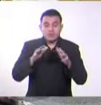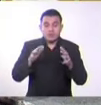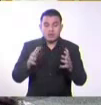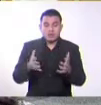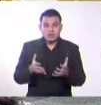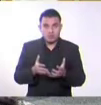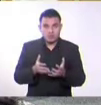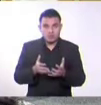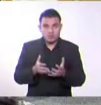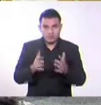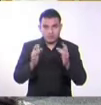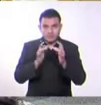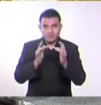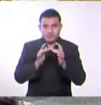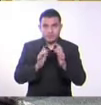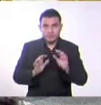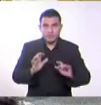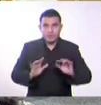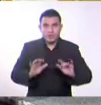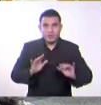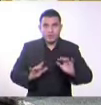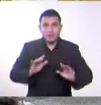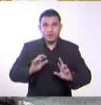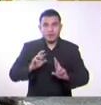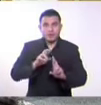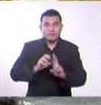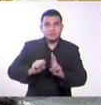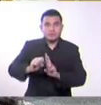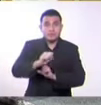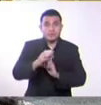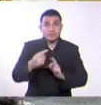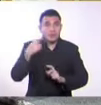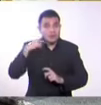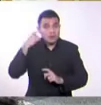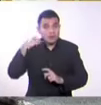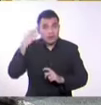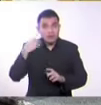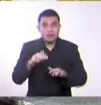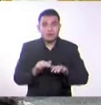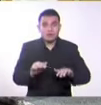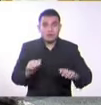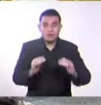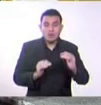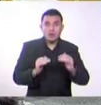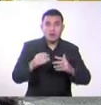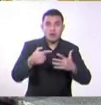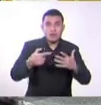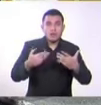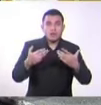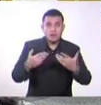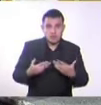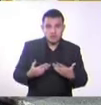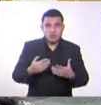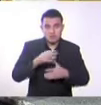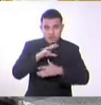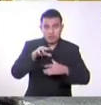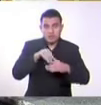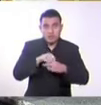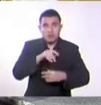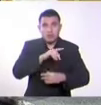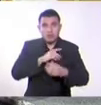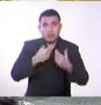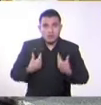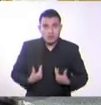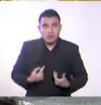digital, en el mundo virtual, en las redes sociales, los niños y las niñas también tienen derecho a esa integridad personal, a cuidar su cuerpo.